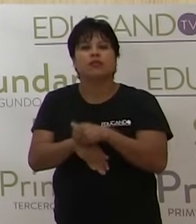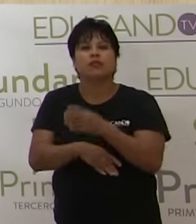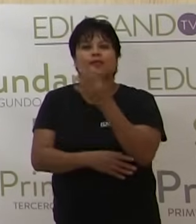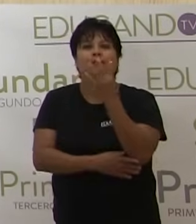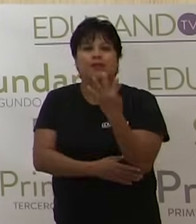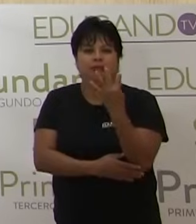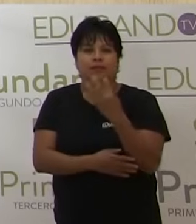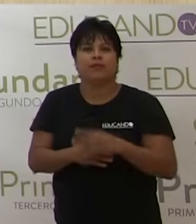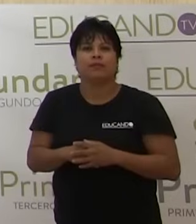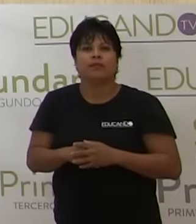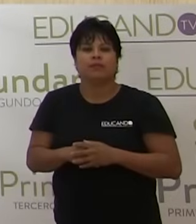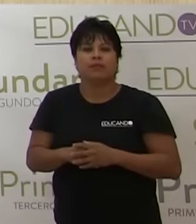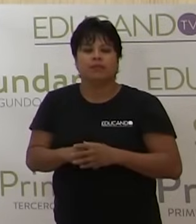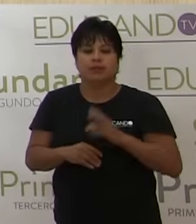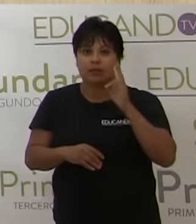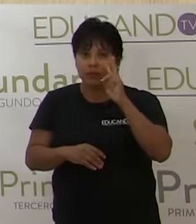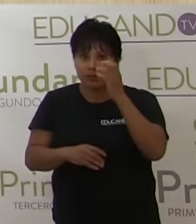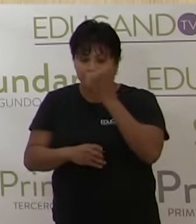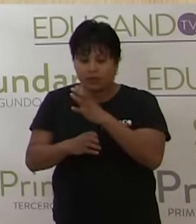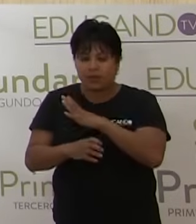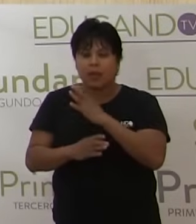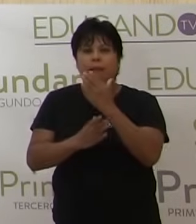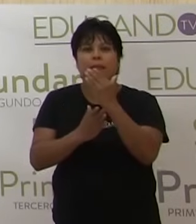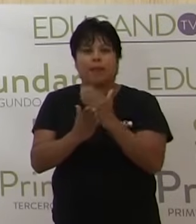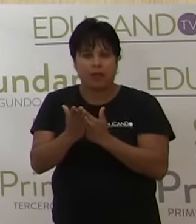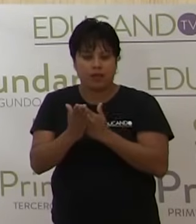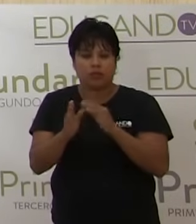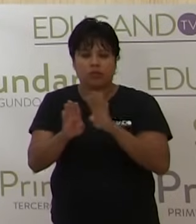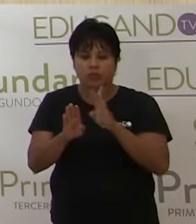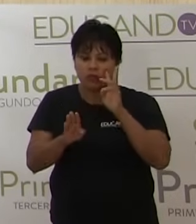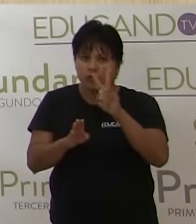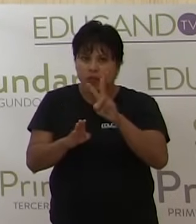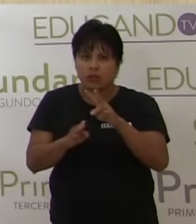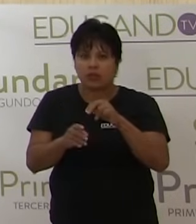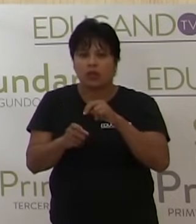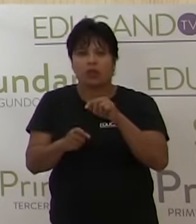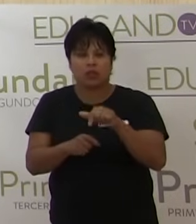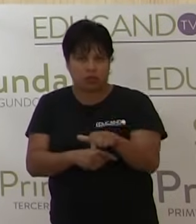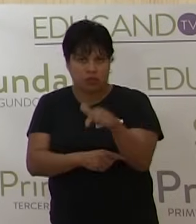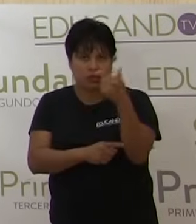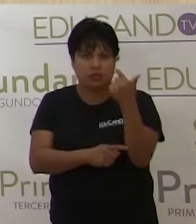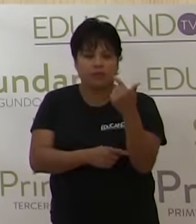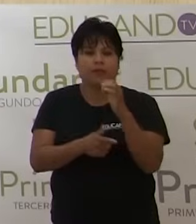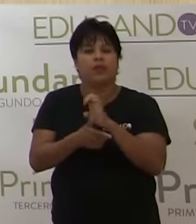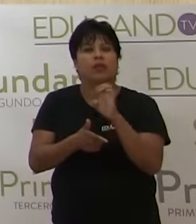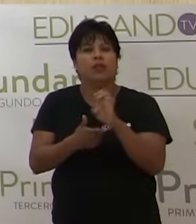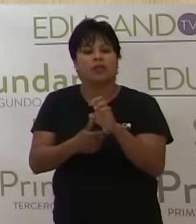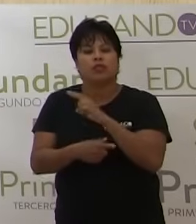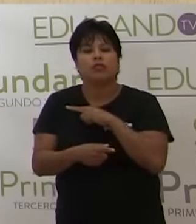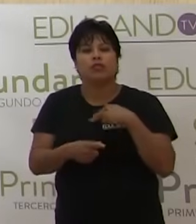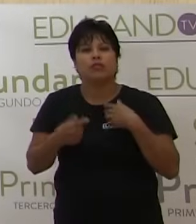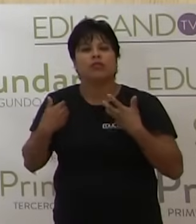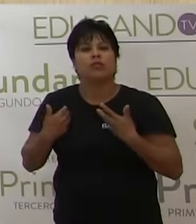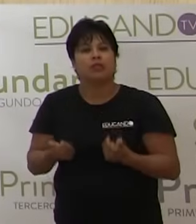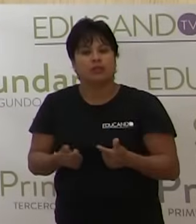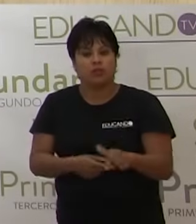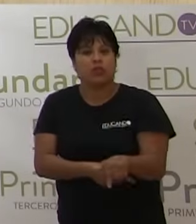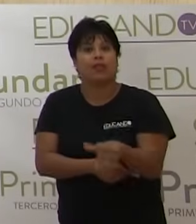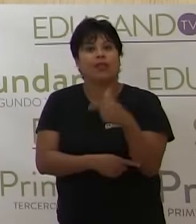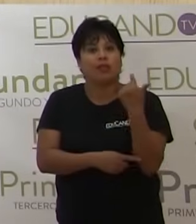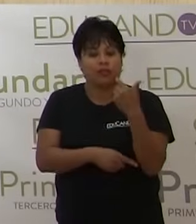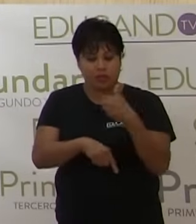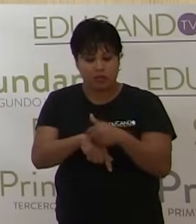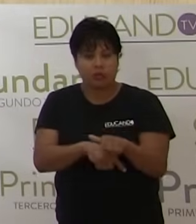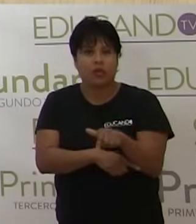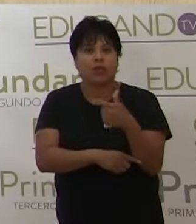cuatro si observas hay menos elementos en comparación que el 12 Entonces entendemos que el 12 el